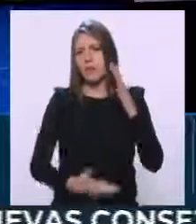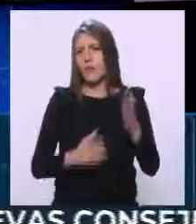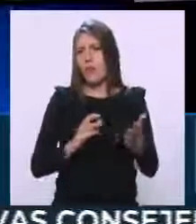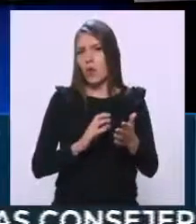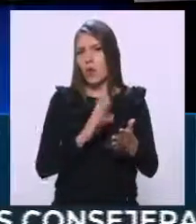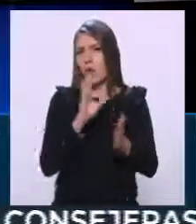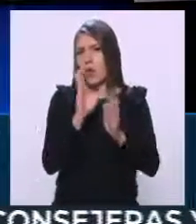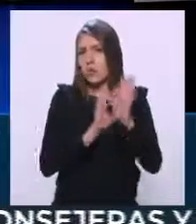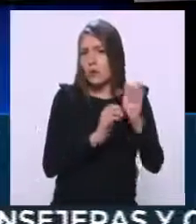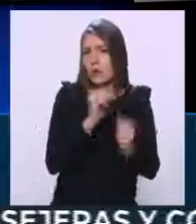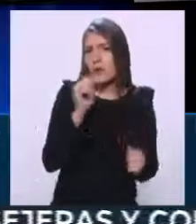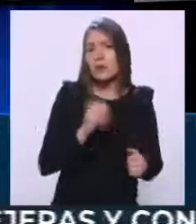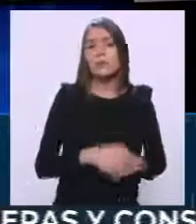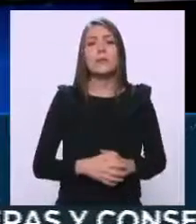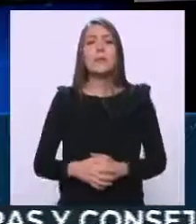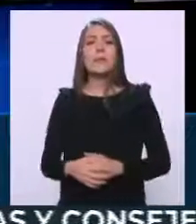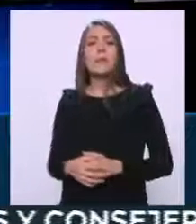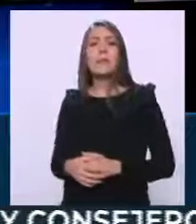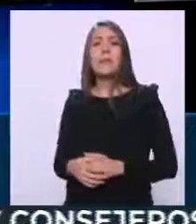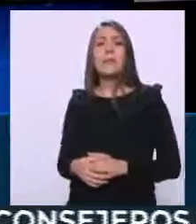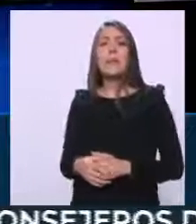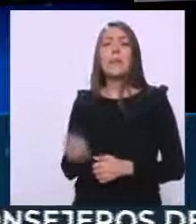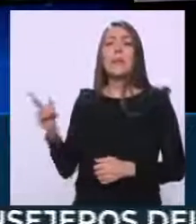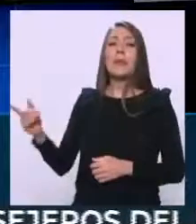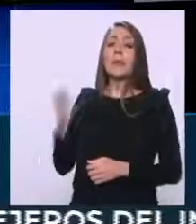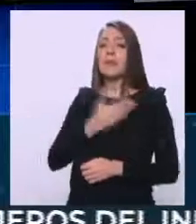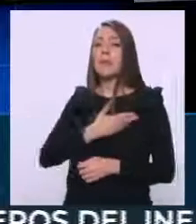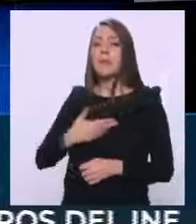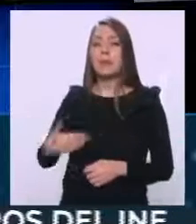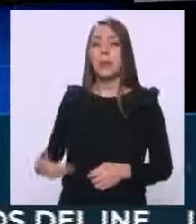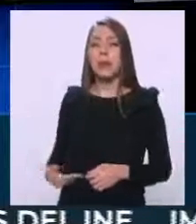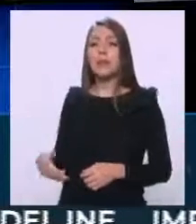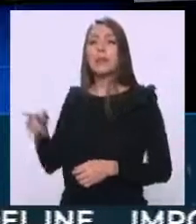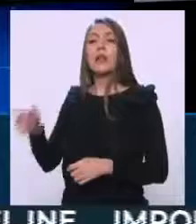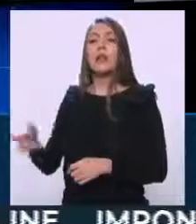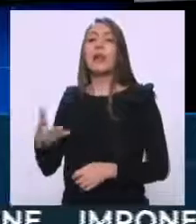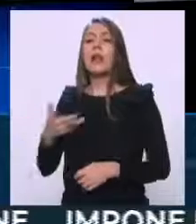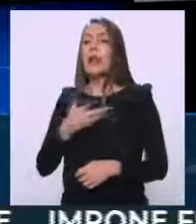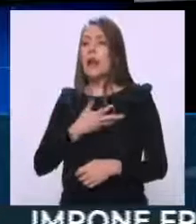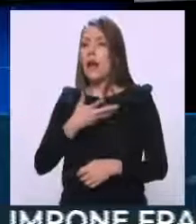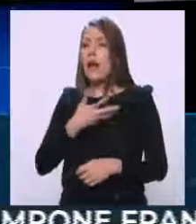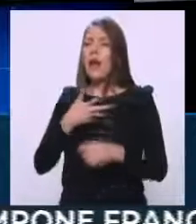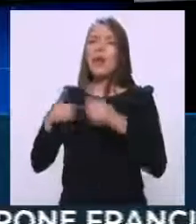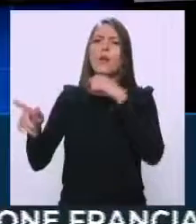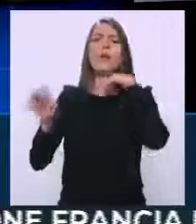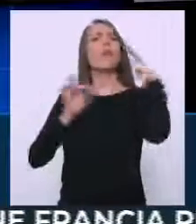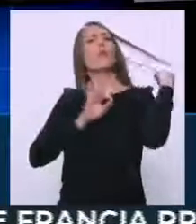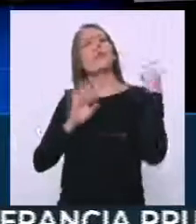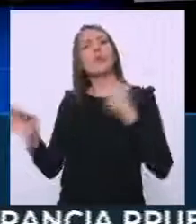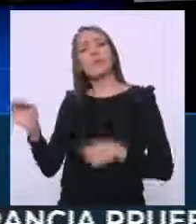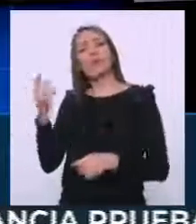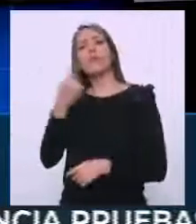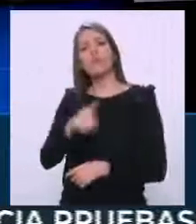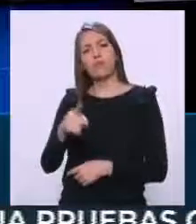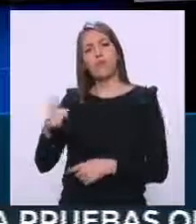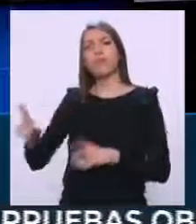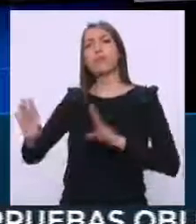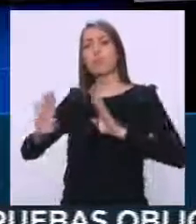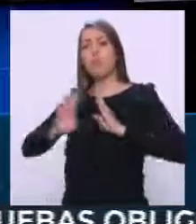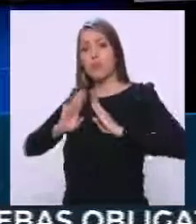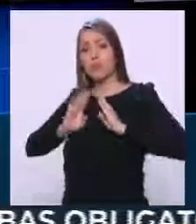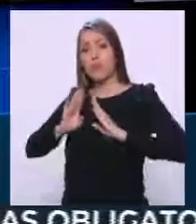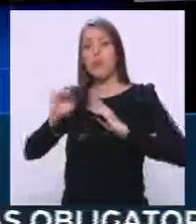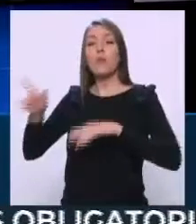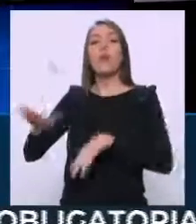En términos estrictamente jurídicos, el presidente de la República tiene en cierto tipo de circunstancias las capacidades de ordenar a las Fuerzas Armadas, él como